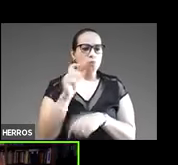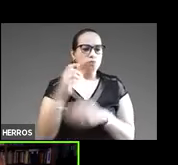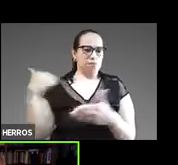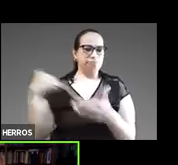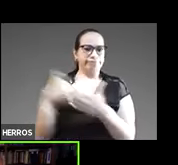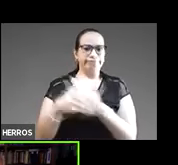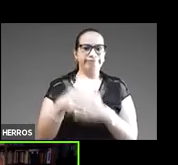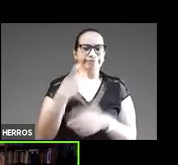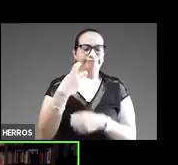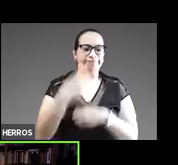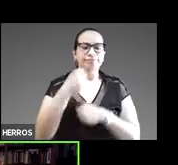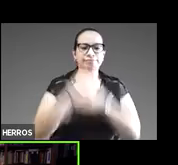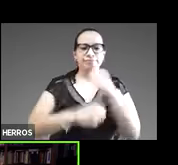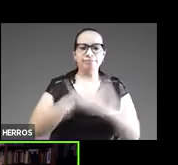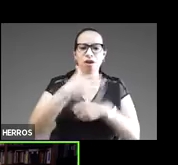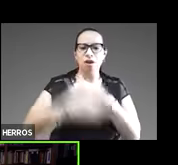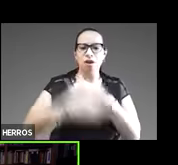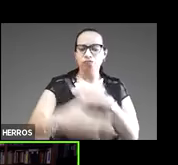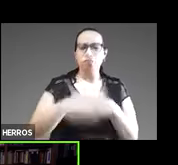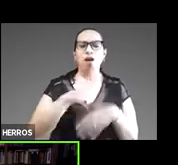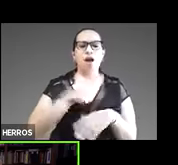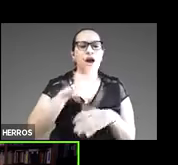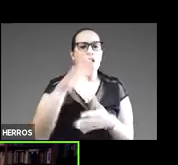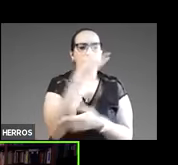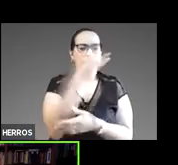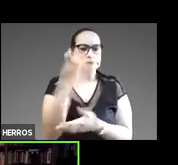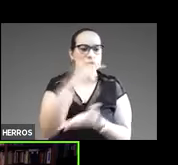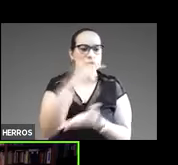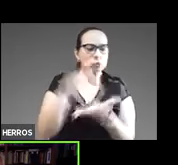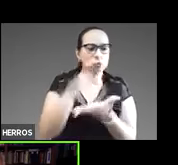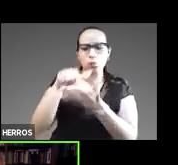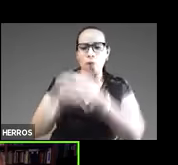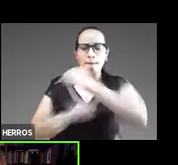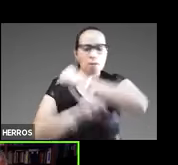año instalaremos tanto los 300 espacios como